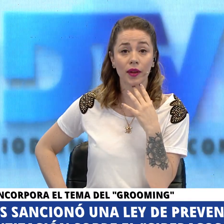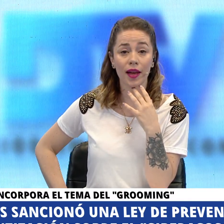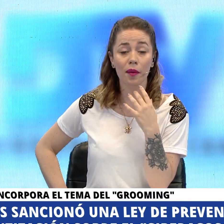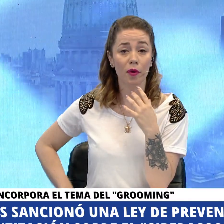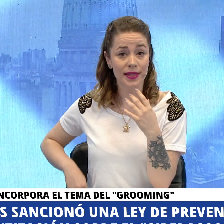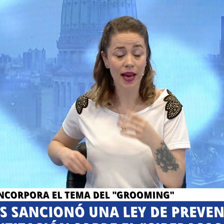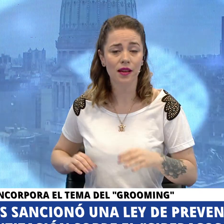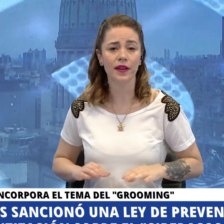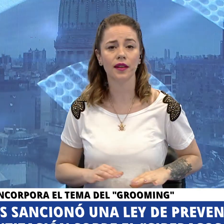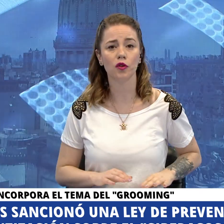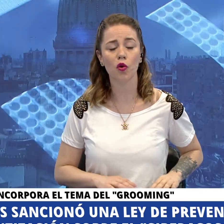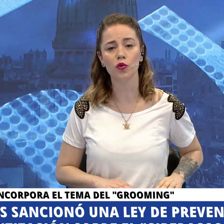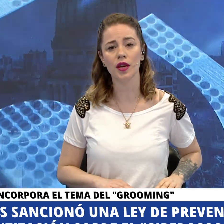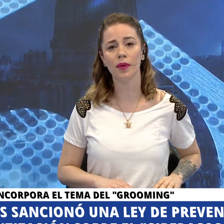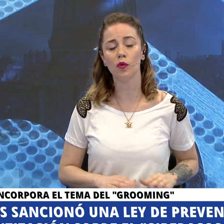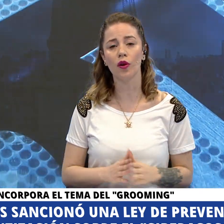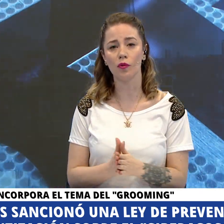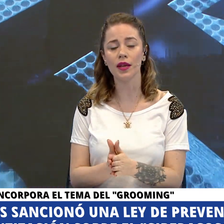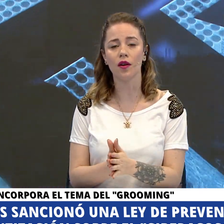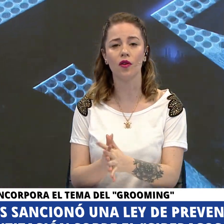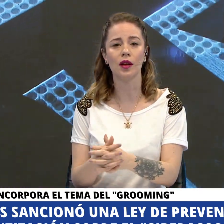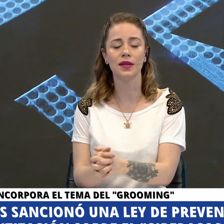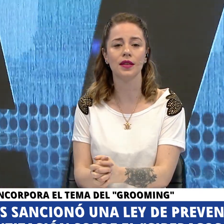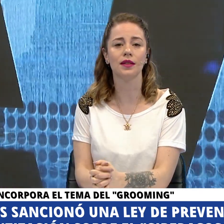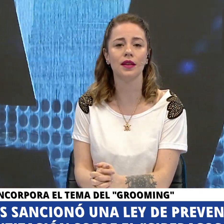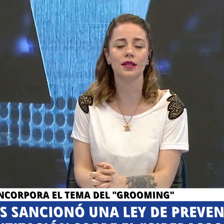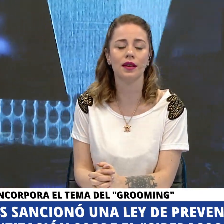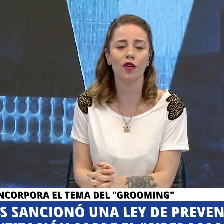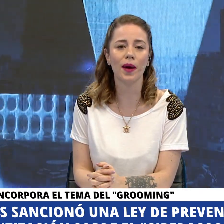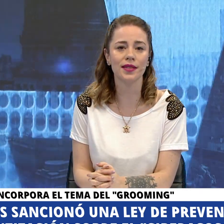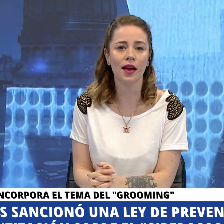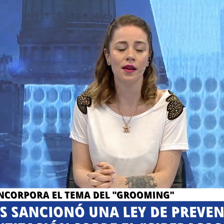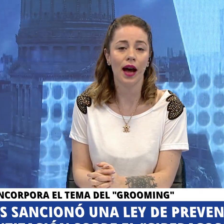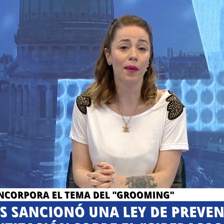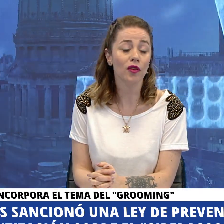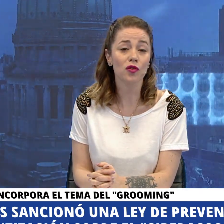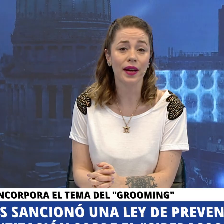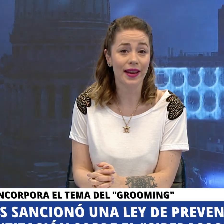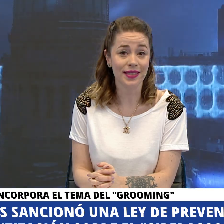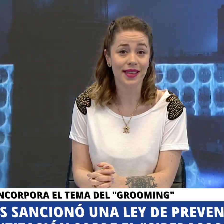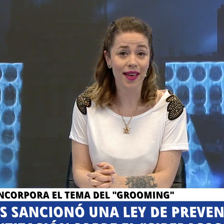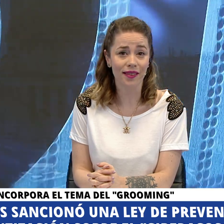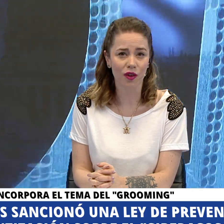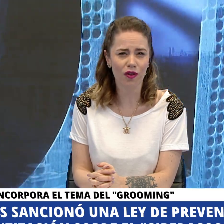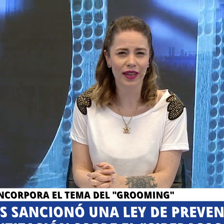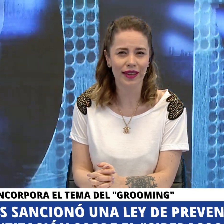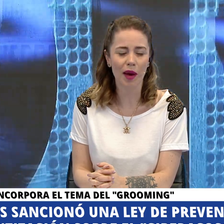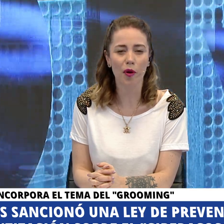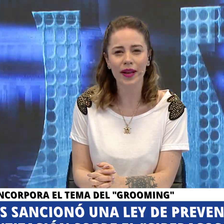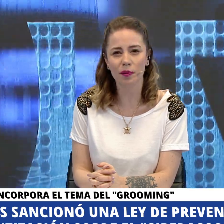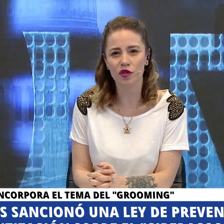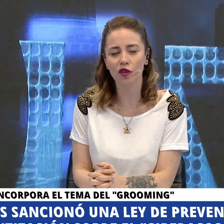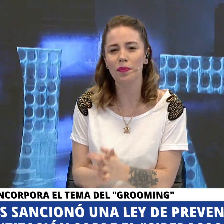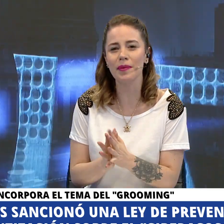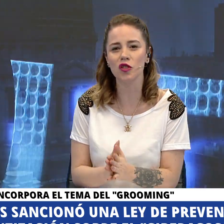la diputada provincial del Frente de Todos, Luciana Padulo, reunida con el presidente Sergio Massa, hablando sobre la necesidad, ¿no?, de